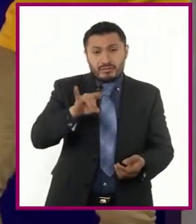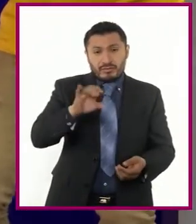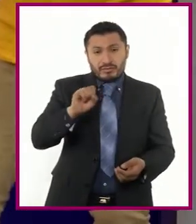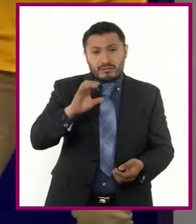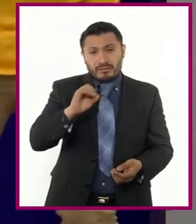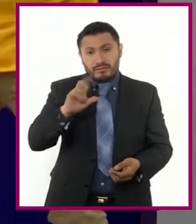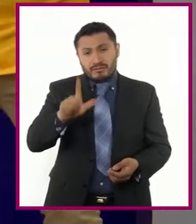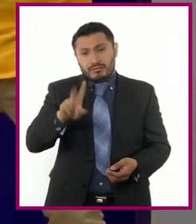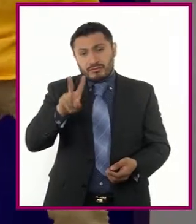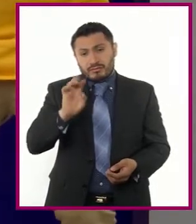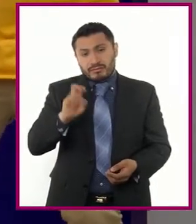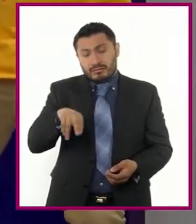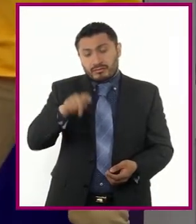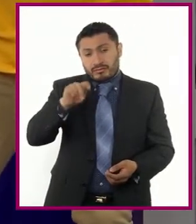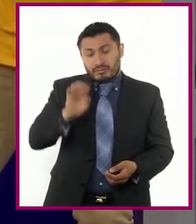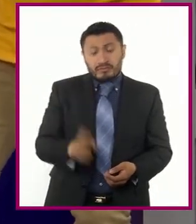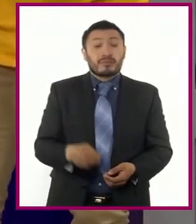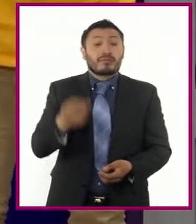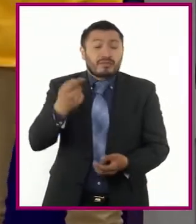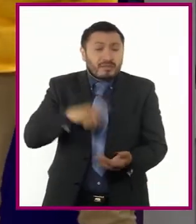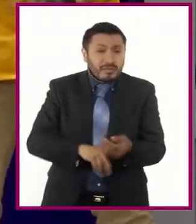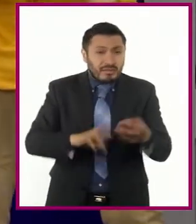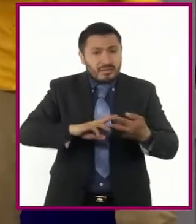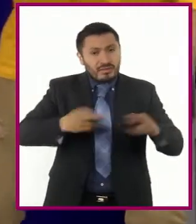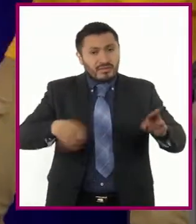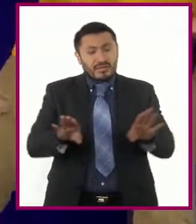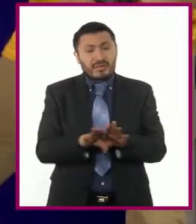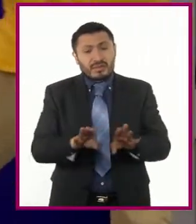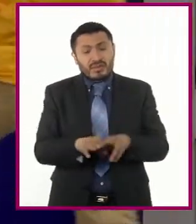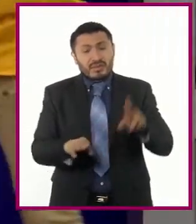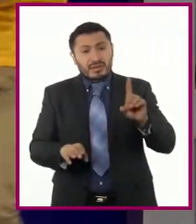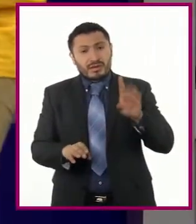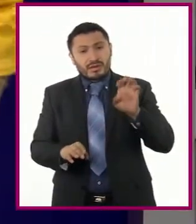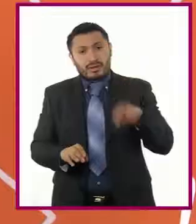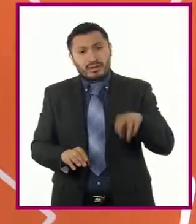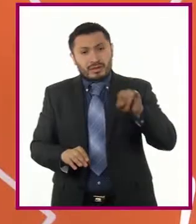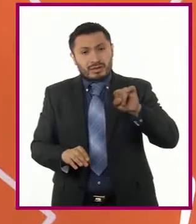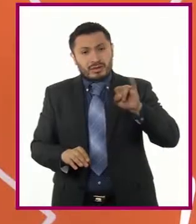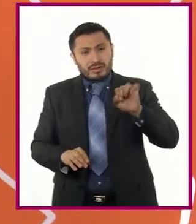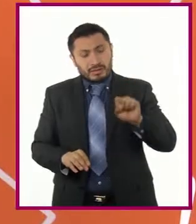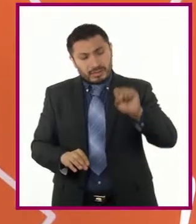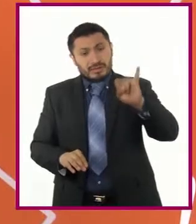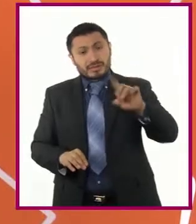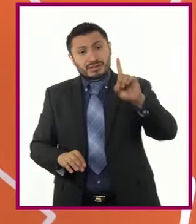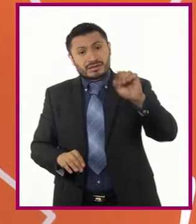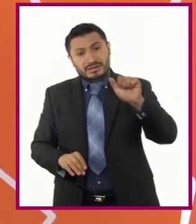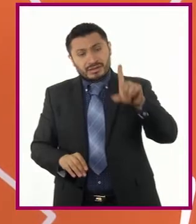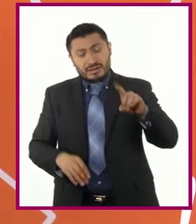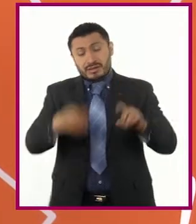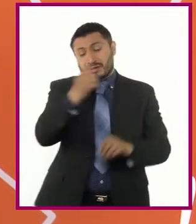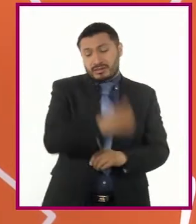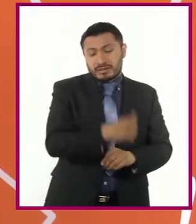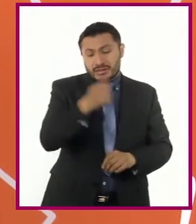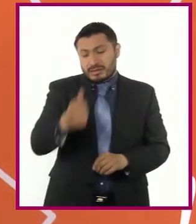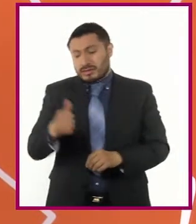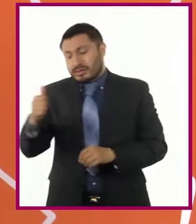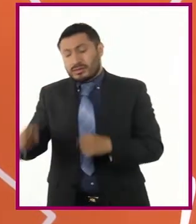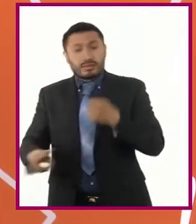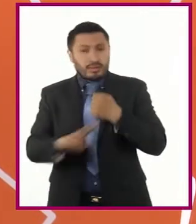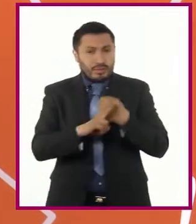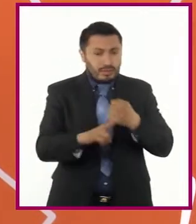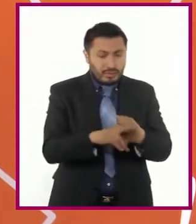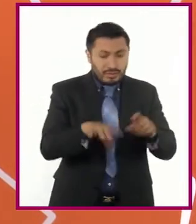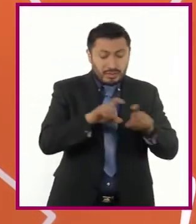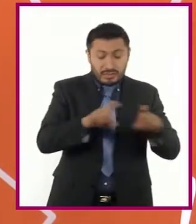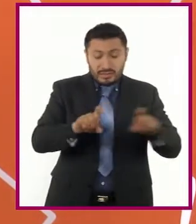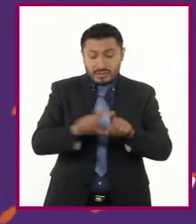esta relación también se le conoce como densidad. En cada uno de los 7 vasos ya etiquetados, preparamos las